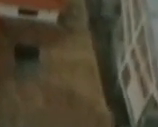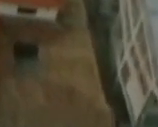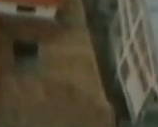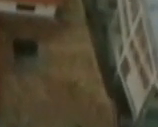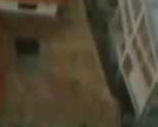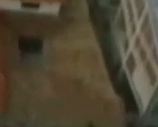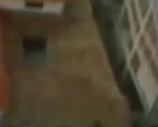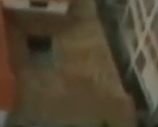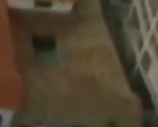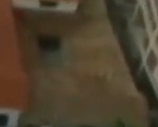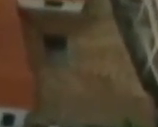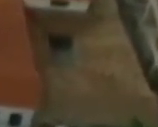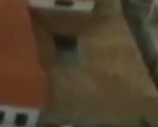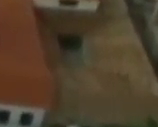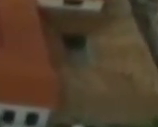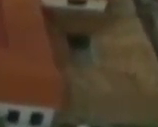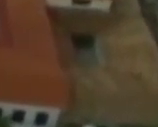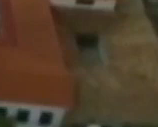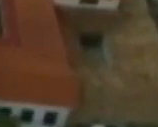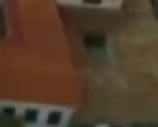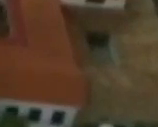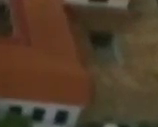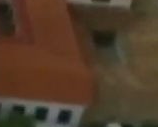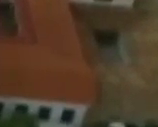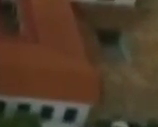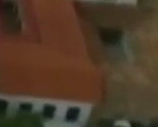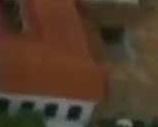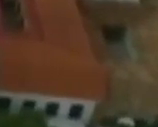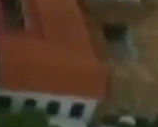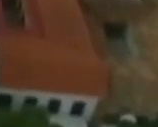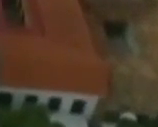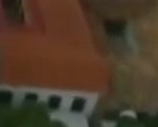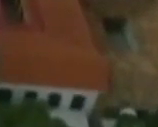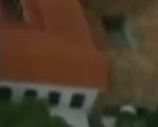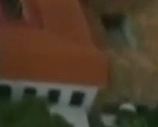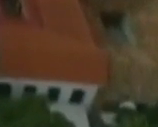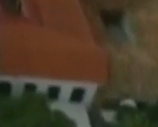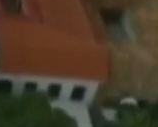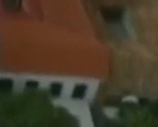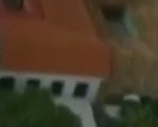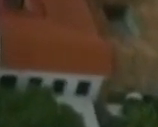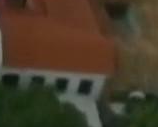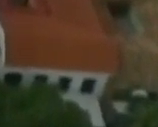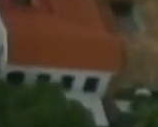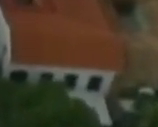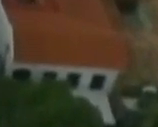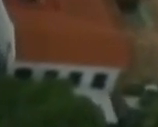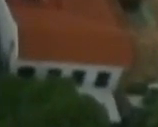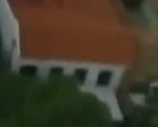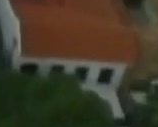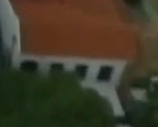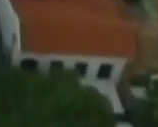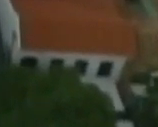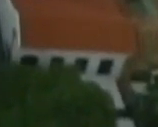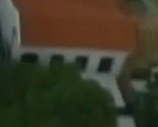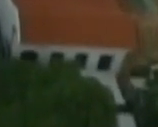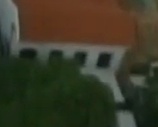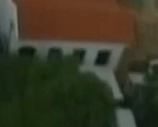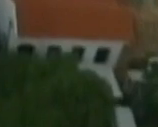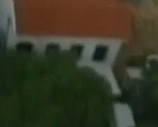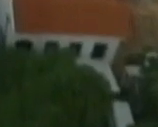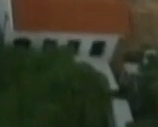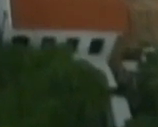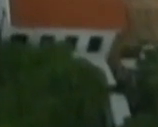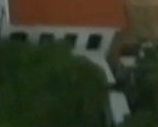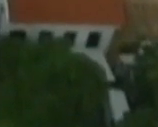Santo. Amén. En esta tarde de ascensos elevo mi voz de obispo castrense para que estos oficiales